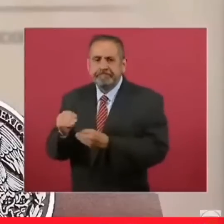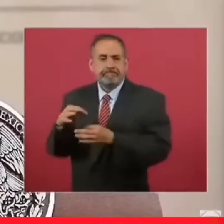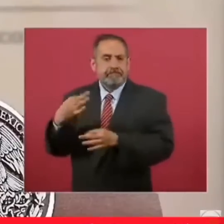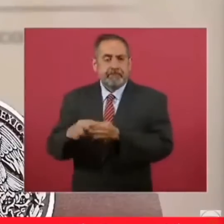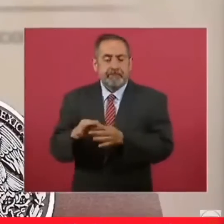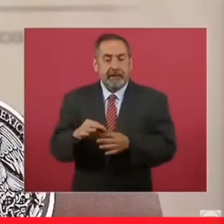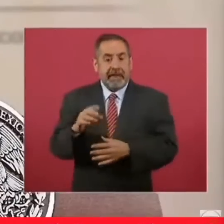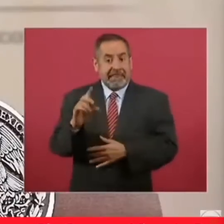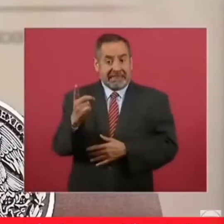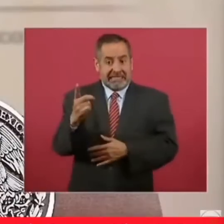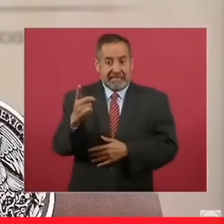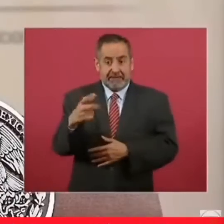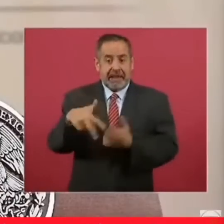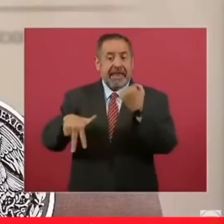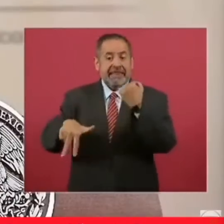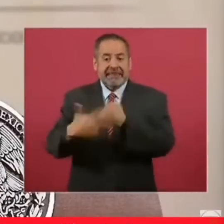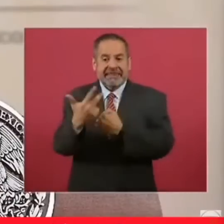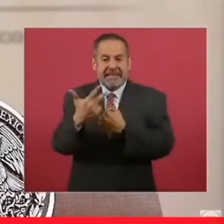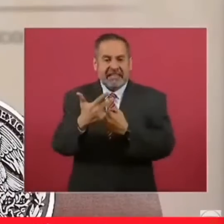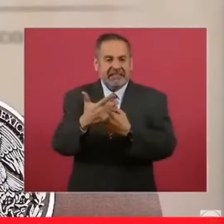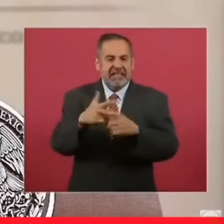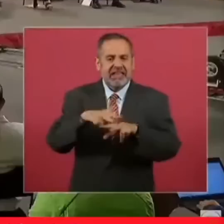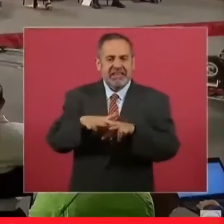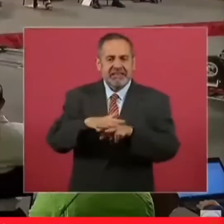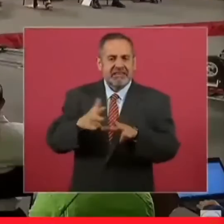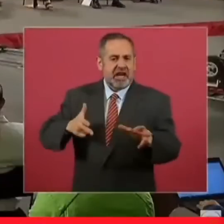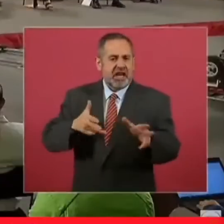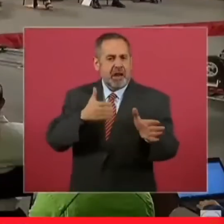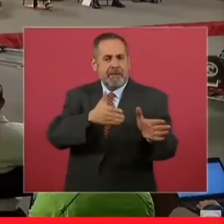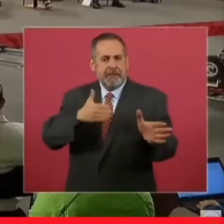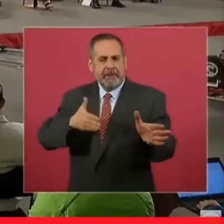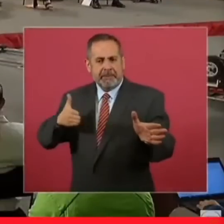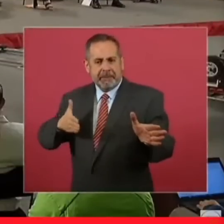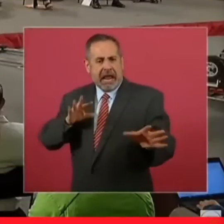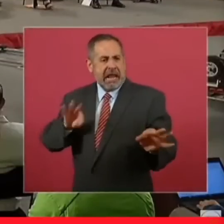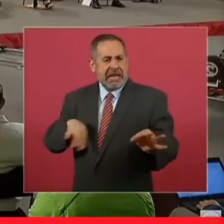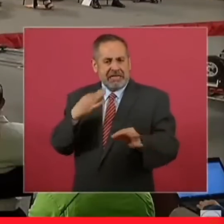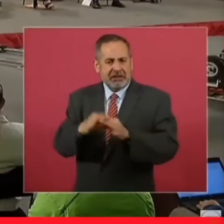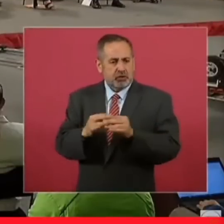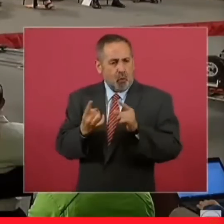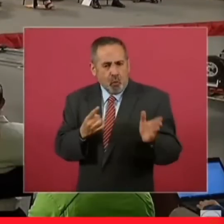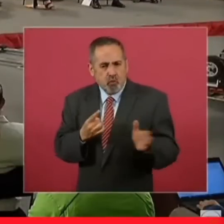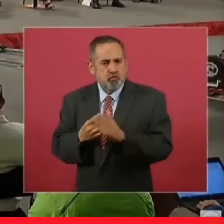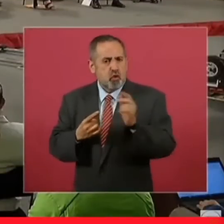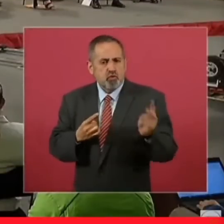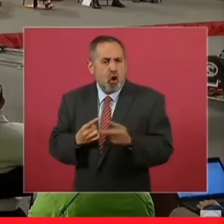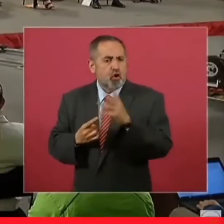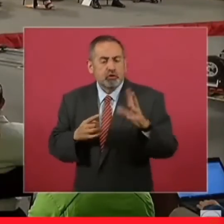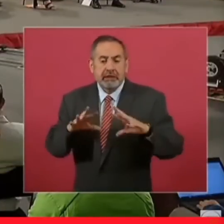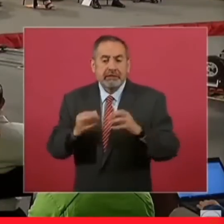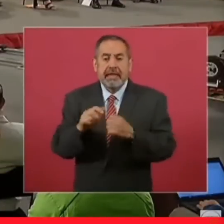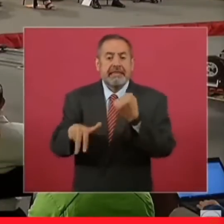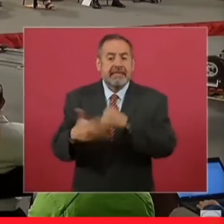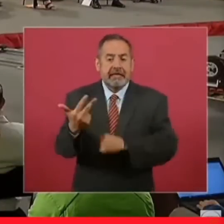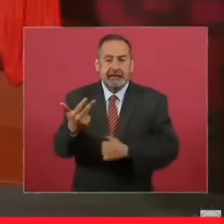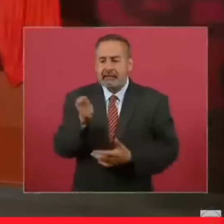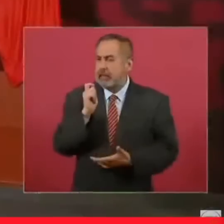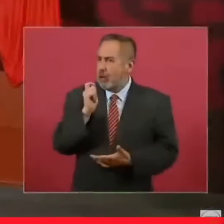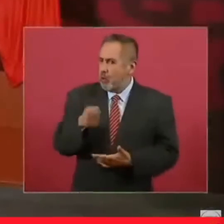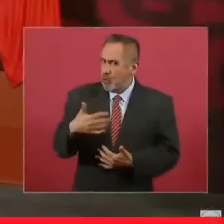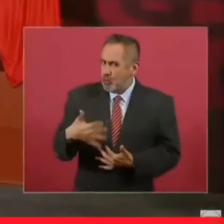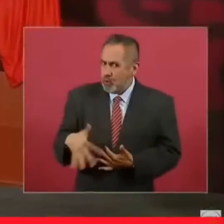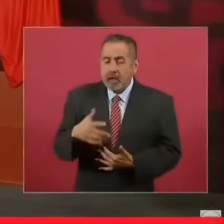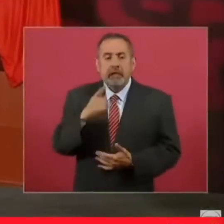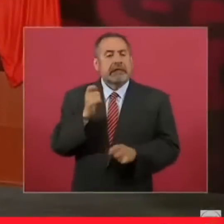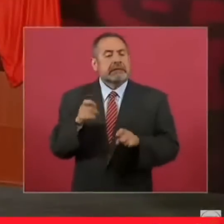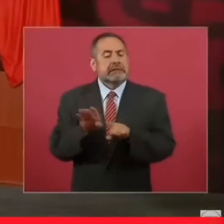tendremos 13 trenes completamente entregados de acuerdo al calendario, y seguiremos entregando trenes. ¿Qué significa esto? Para